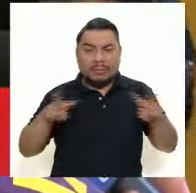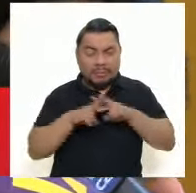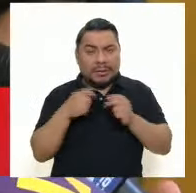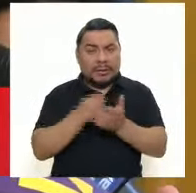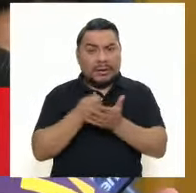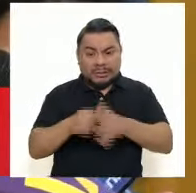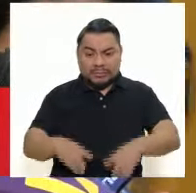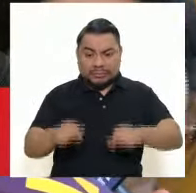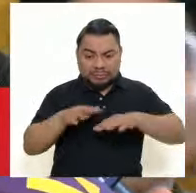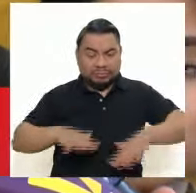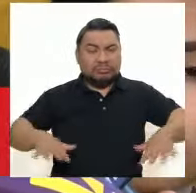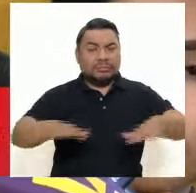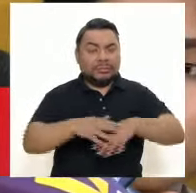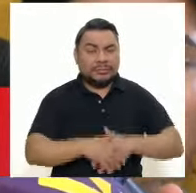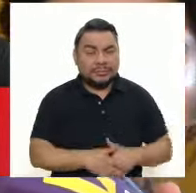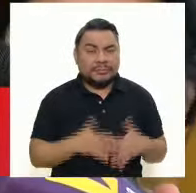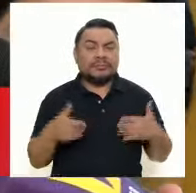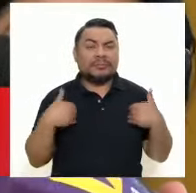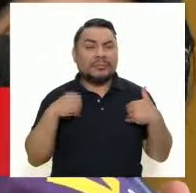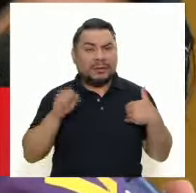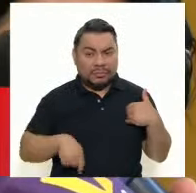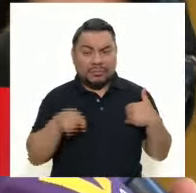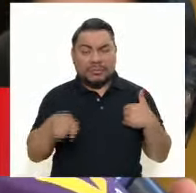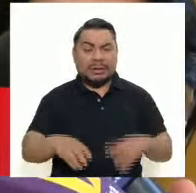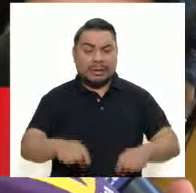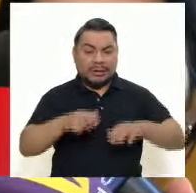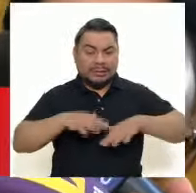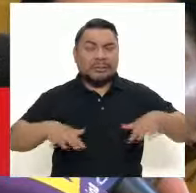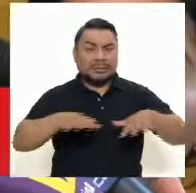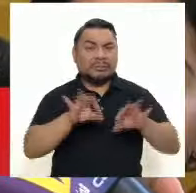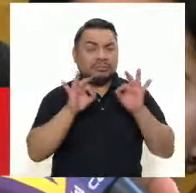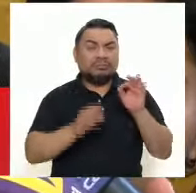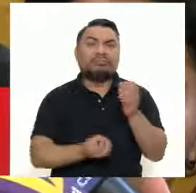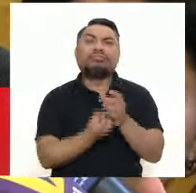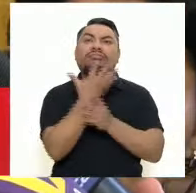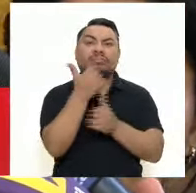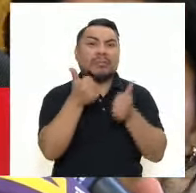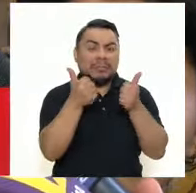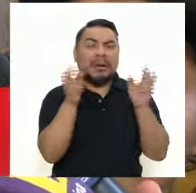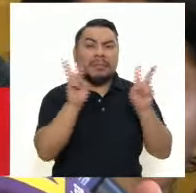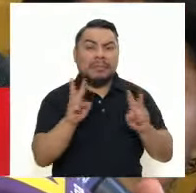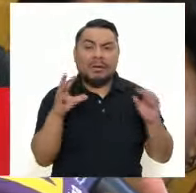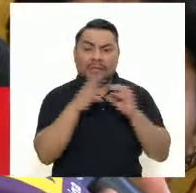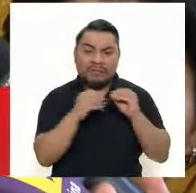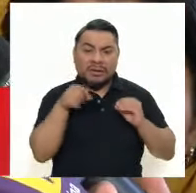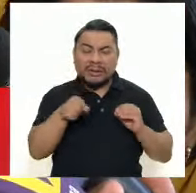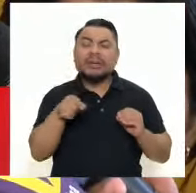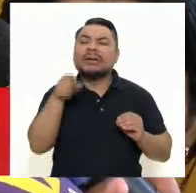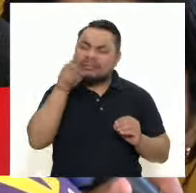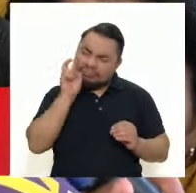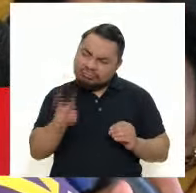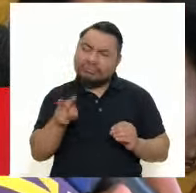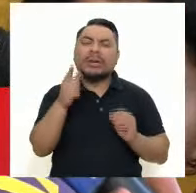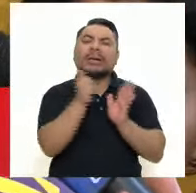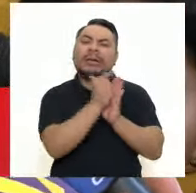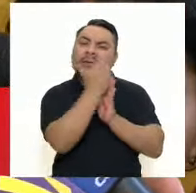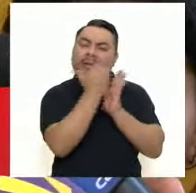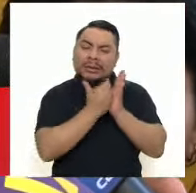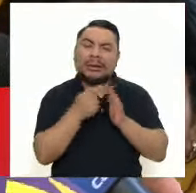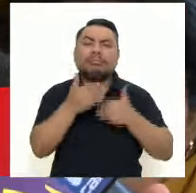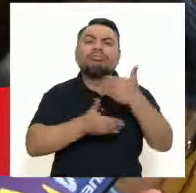de tierra a pesar de que tiene una posición de una tierra increíble y maravillosa sobre esos temas tenemos que legislar para asegurar cadena